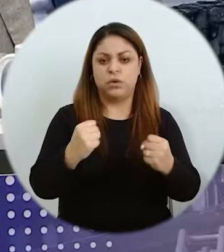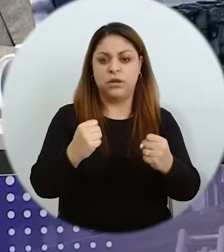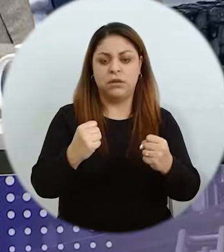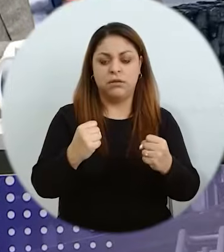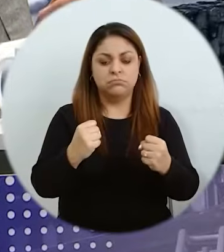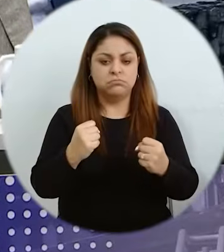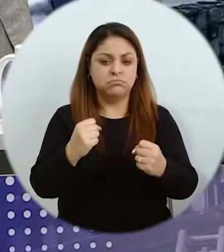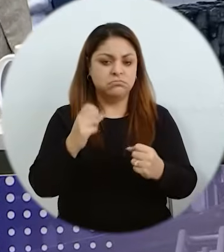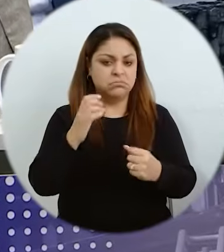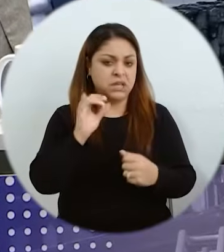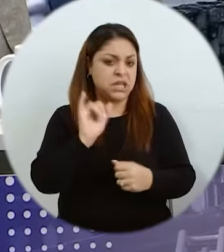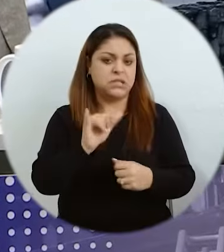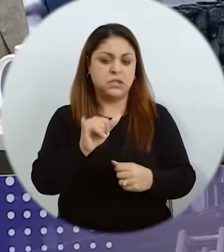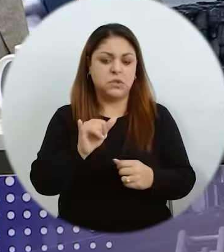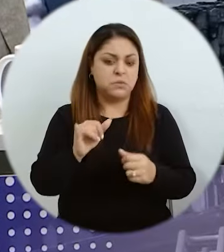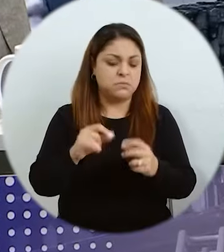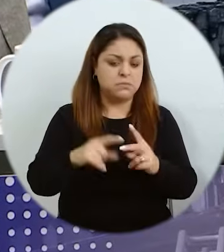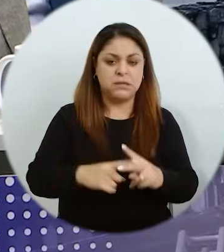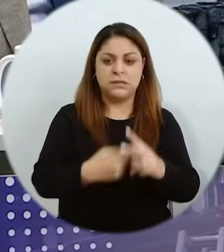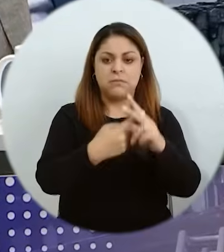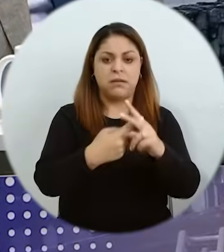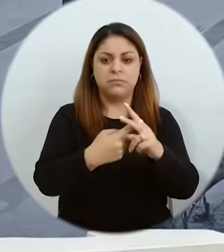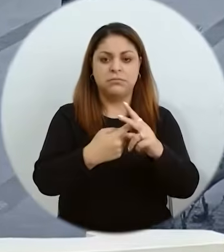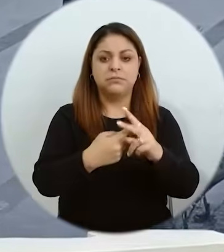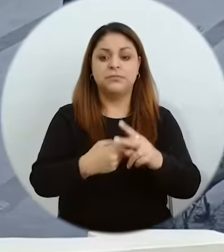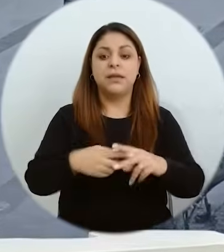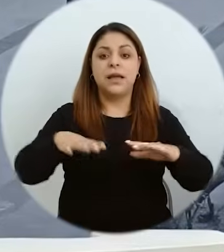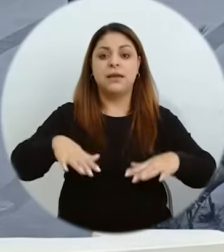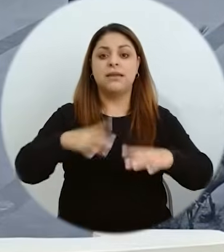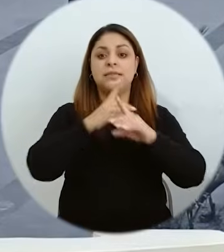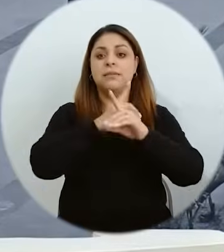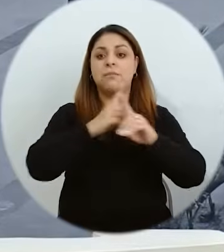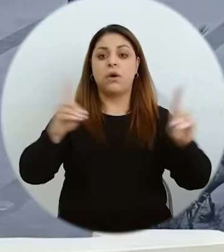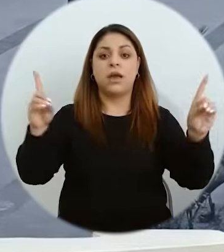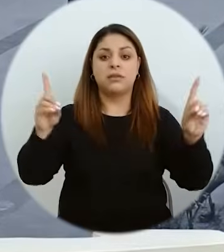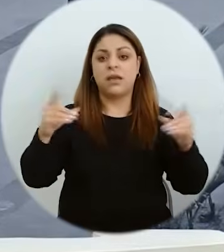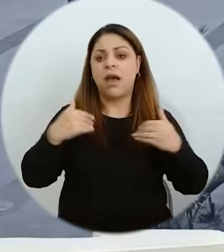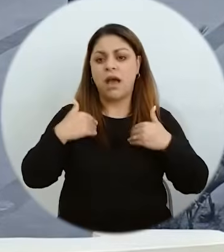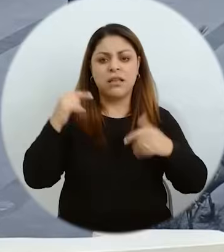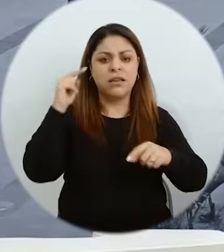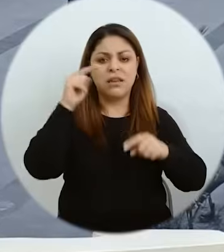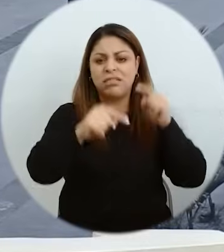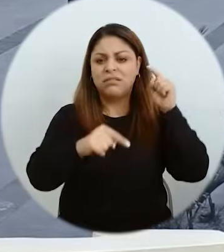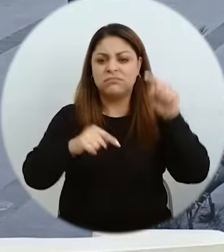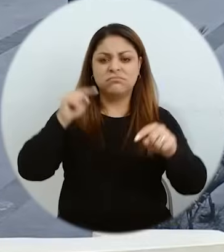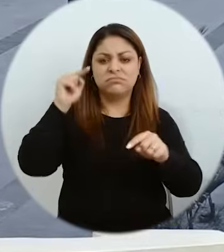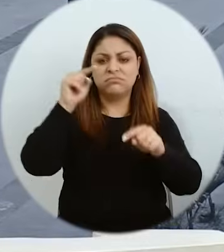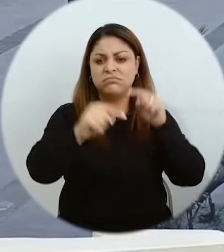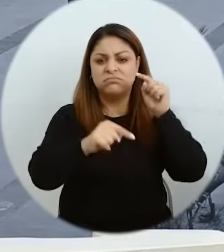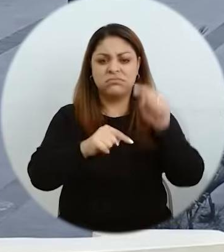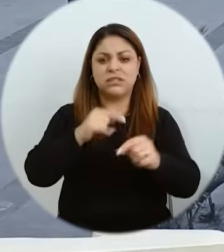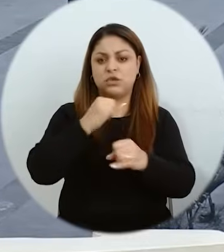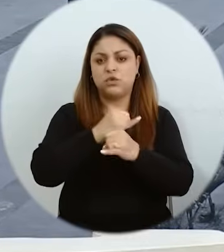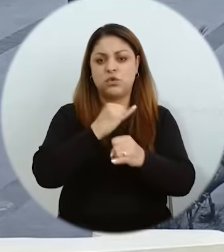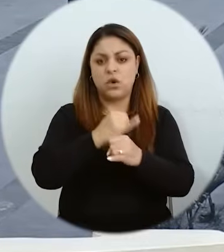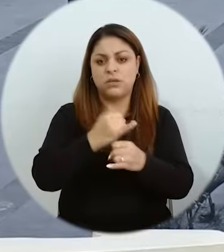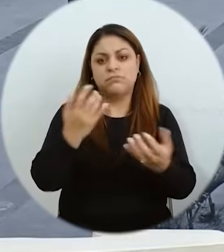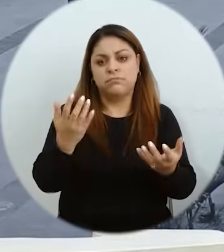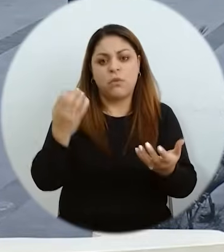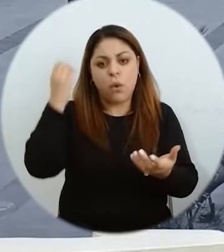de eso, necesariamente hay que partir de eso. En una democracia hay críticas a las instituciones, porque si no, no es